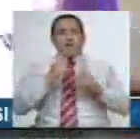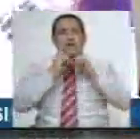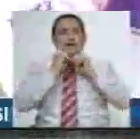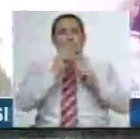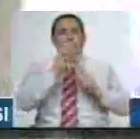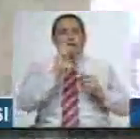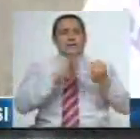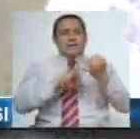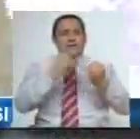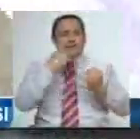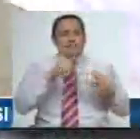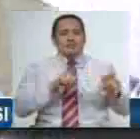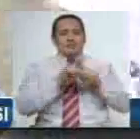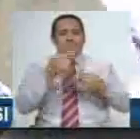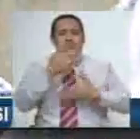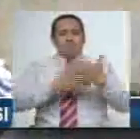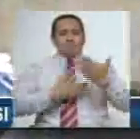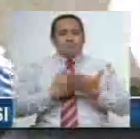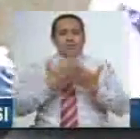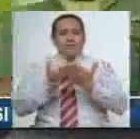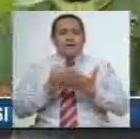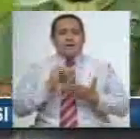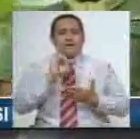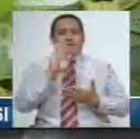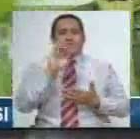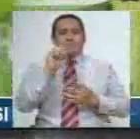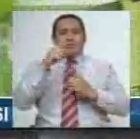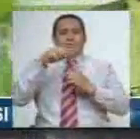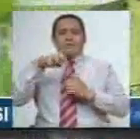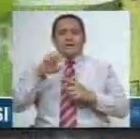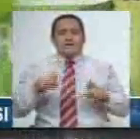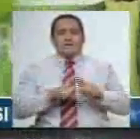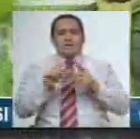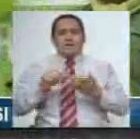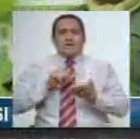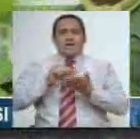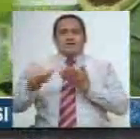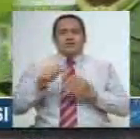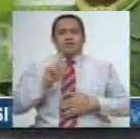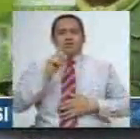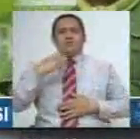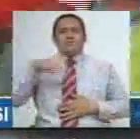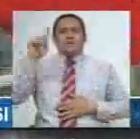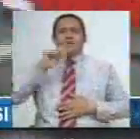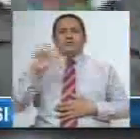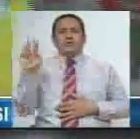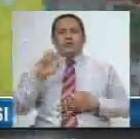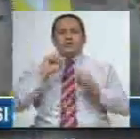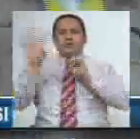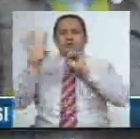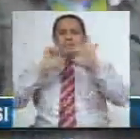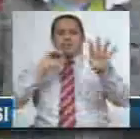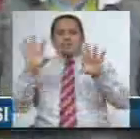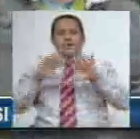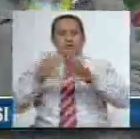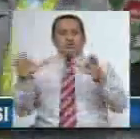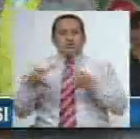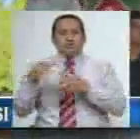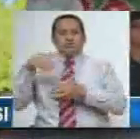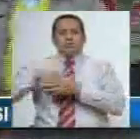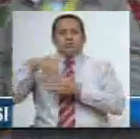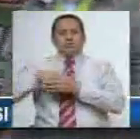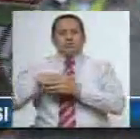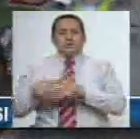Heresi, quien utilizando como fuente la encuestadora Ibope, la acusó de haber gastado más de $1 millón en publicidad en su campaña